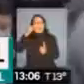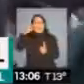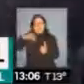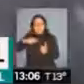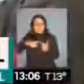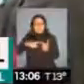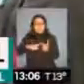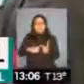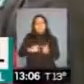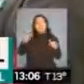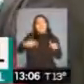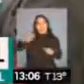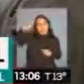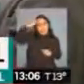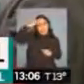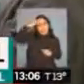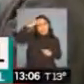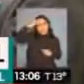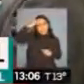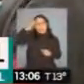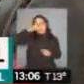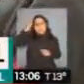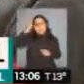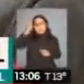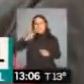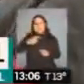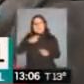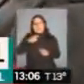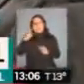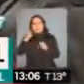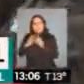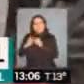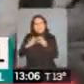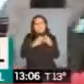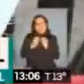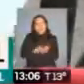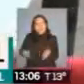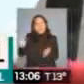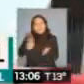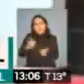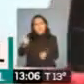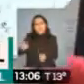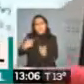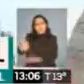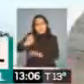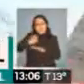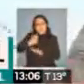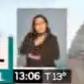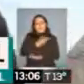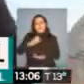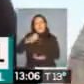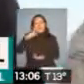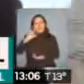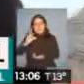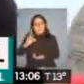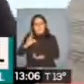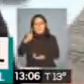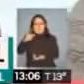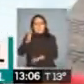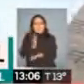con que hoy en el Congreso de la Nación se está tratando la restitución del FONIT, un derecho que veníamos